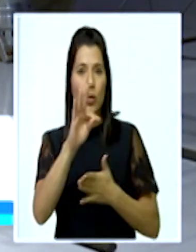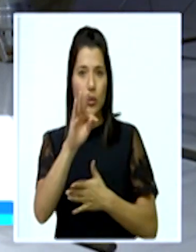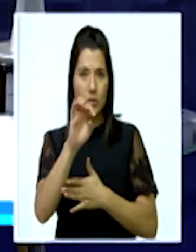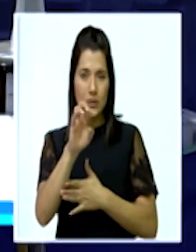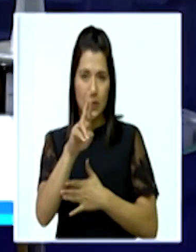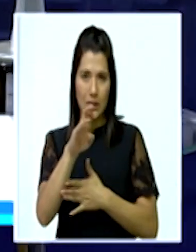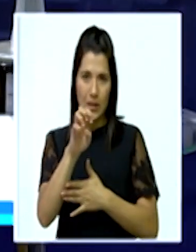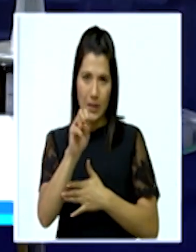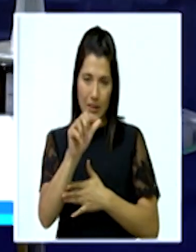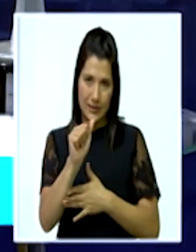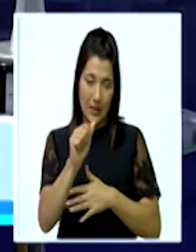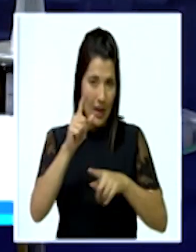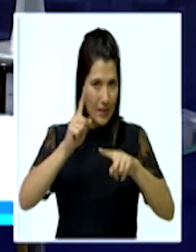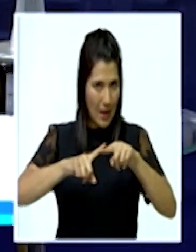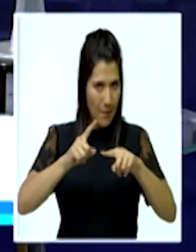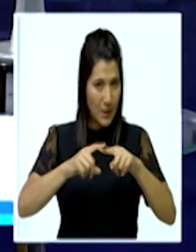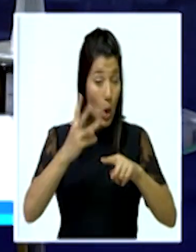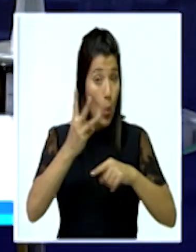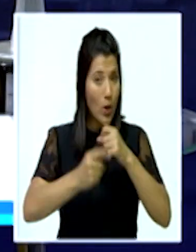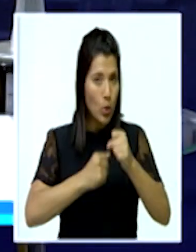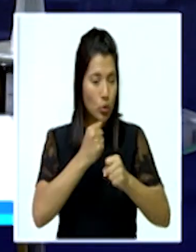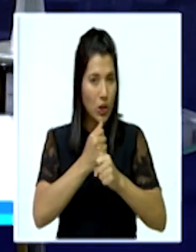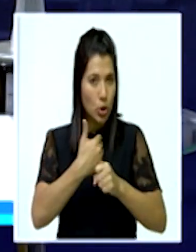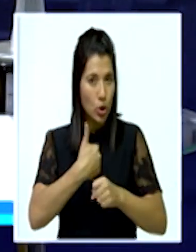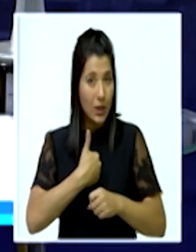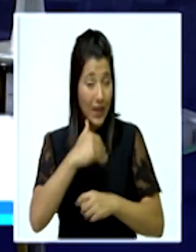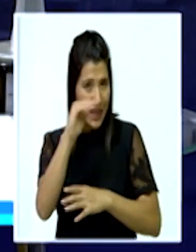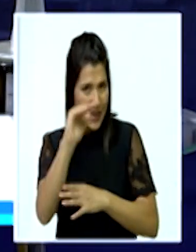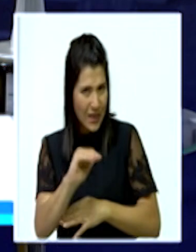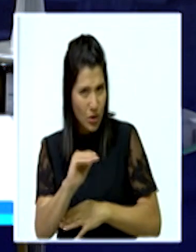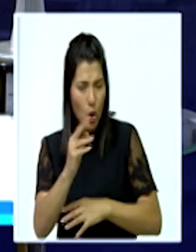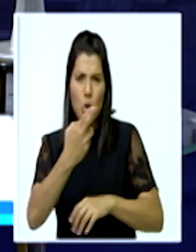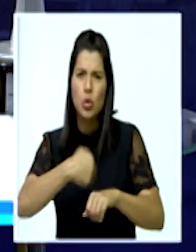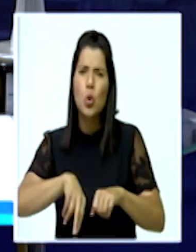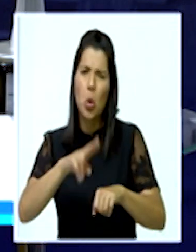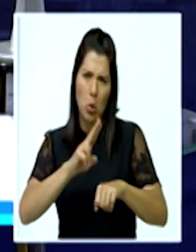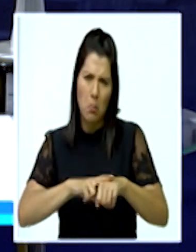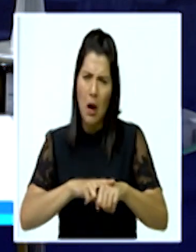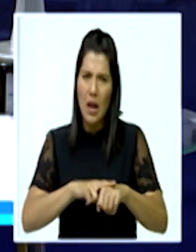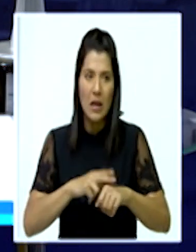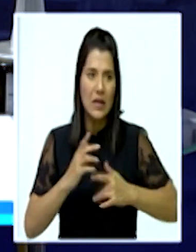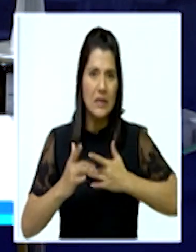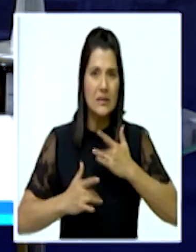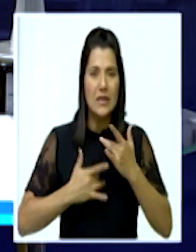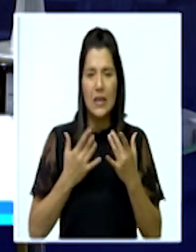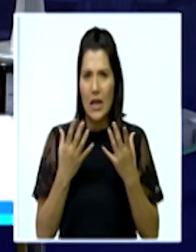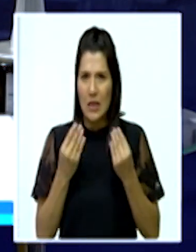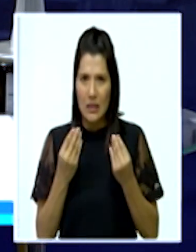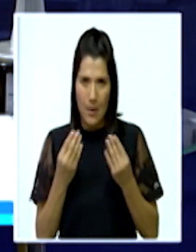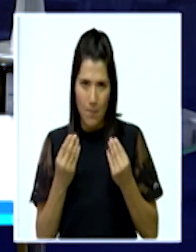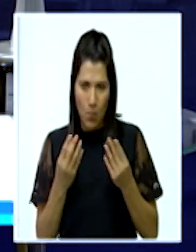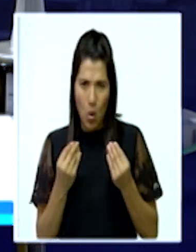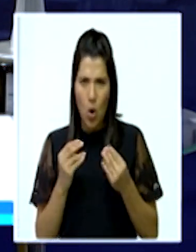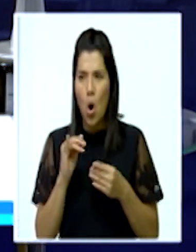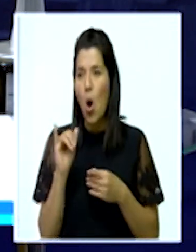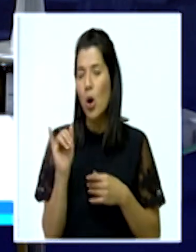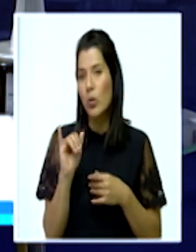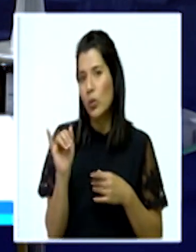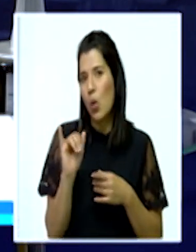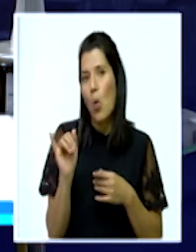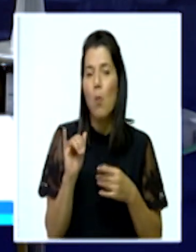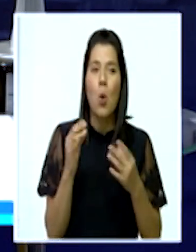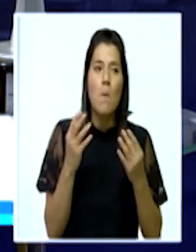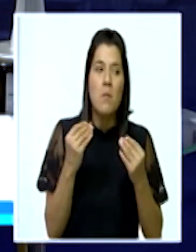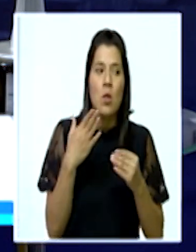a ver, dependiendo de la edad que tiene el niño, es normal que ellos pasen por temores como el miedo a